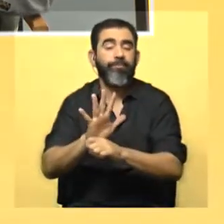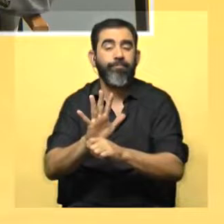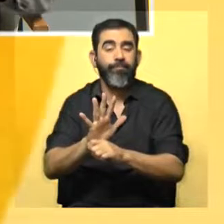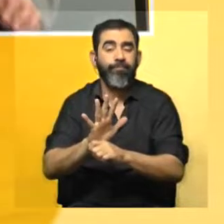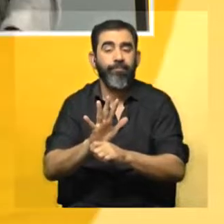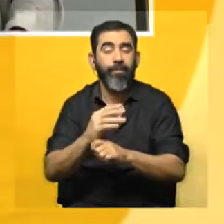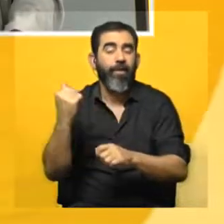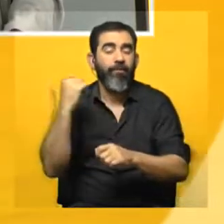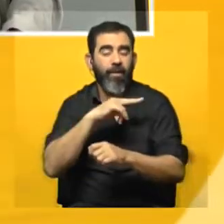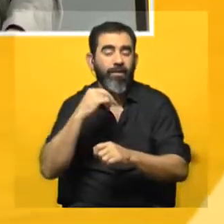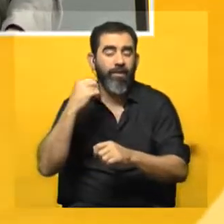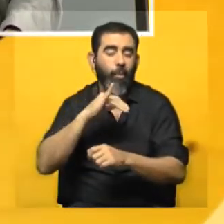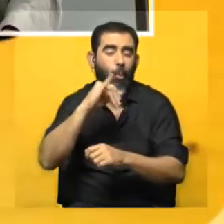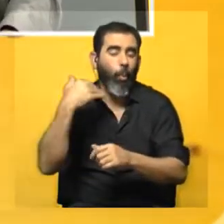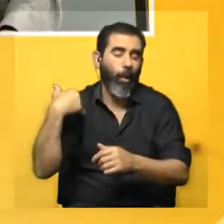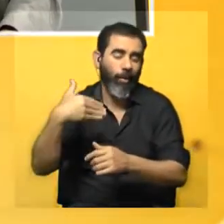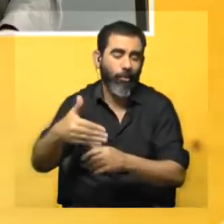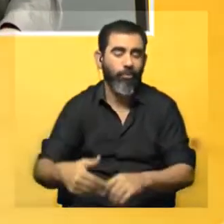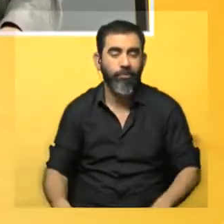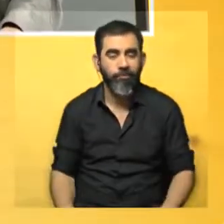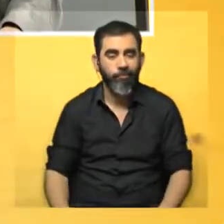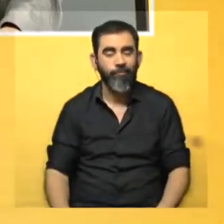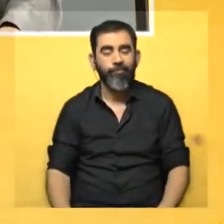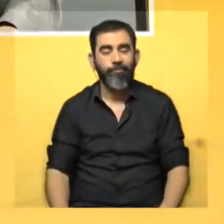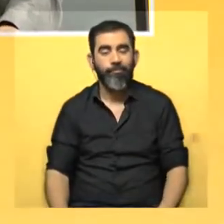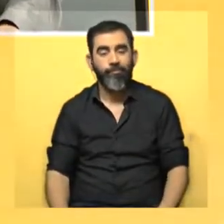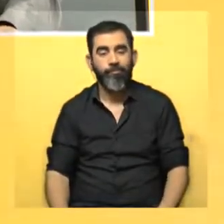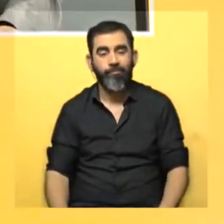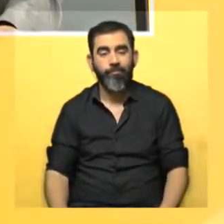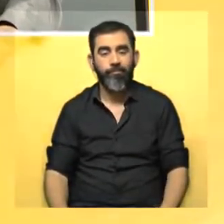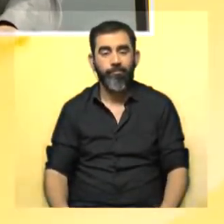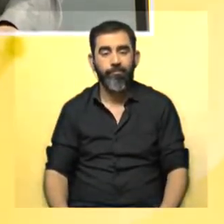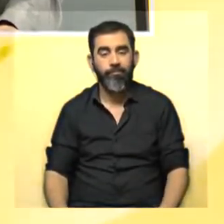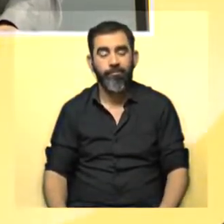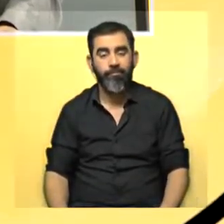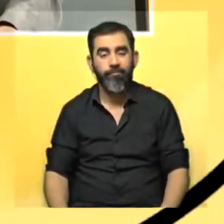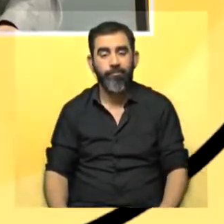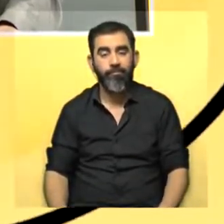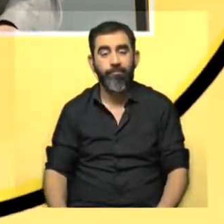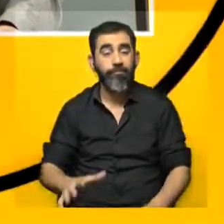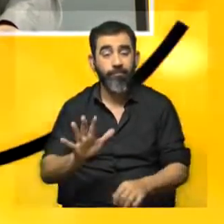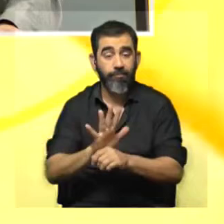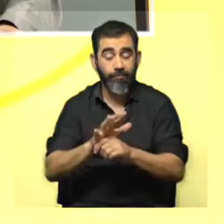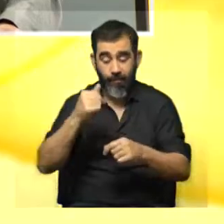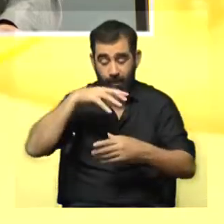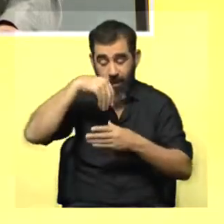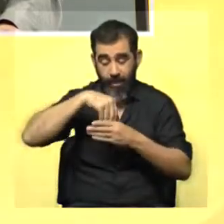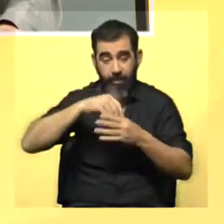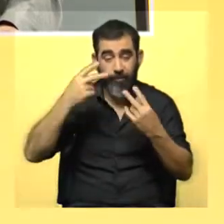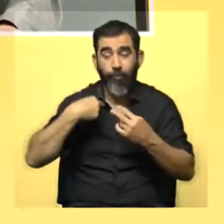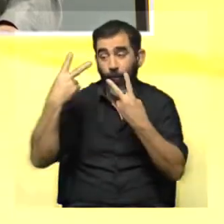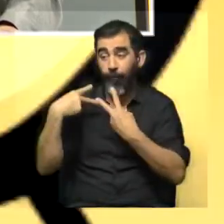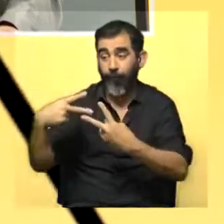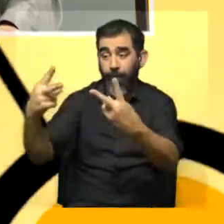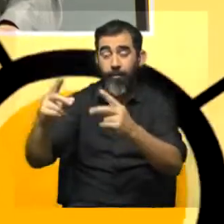especie de falsa leyenda? Sí, es interesante lo que decís porque los microorganismos viajan con nosotros también. Nosotros cuando